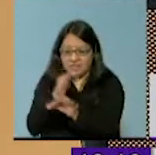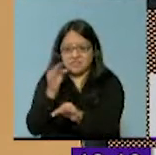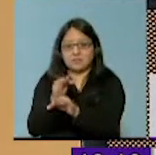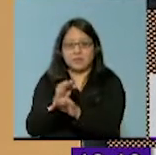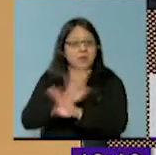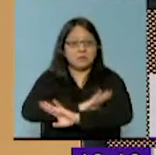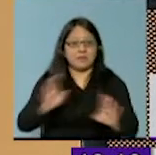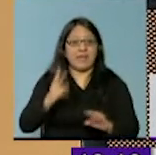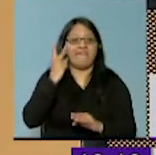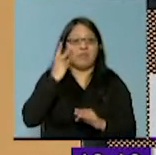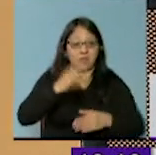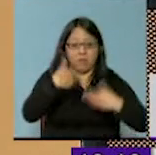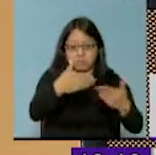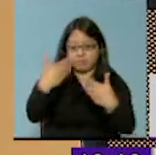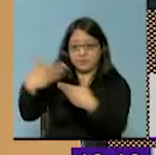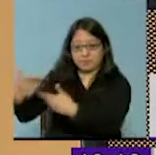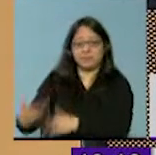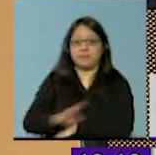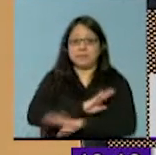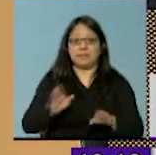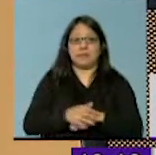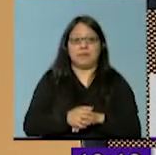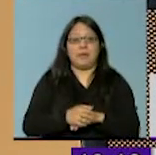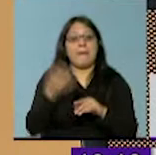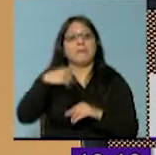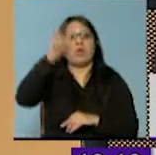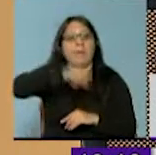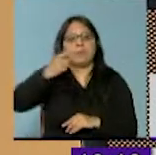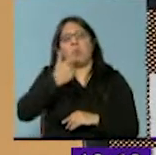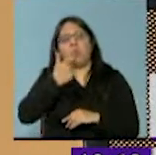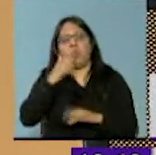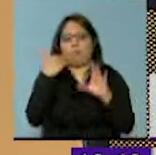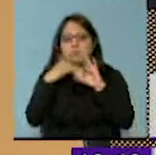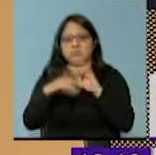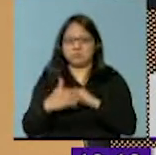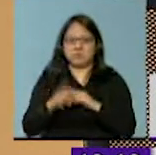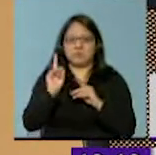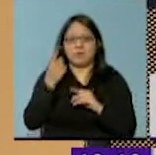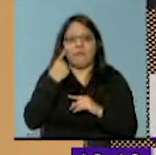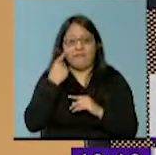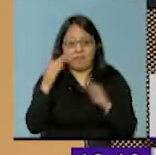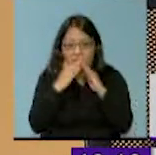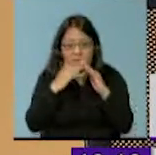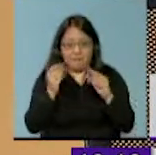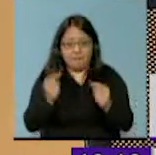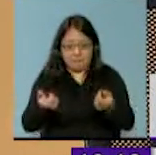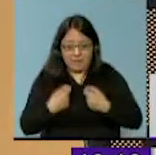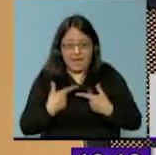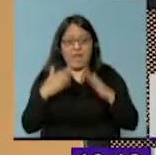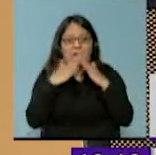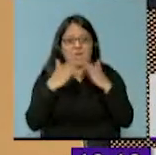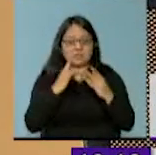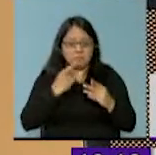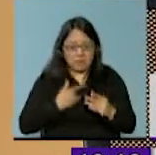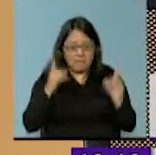entregadas. El reclamo de la gente sigue siendo el mismo. Y vos, si vivís en una casa que te la entregaron con problemas, sí, bueno, vas a tratar de